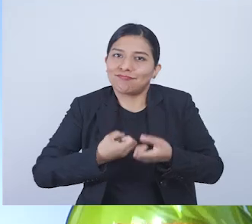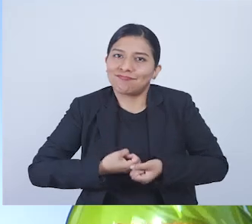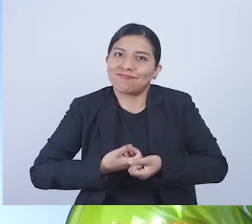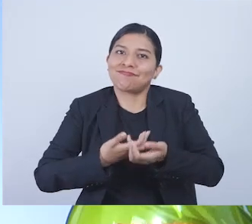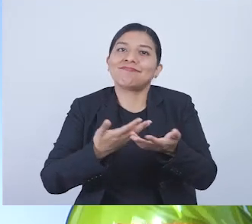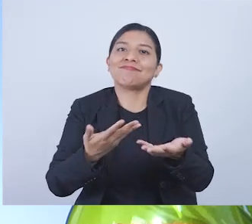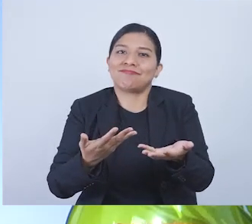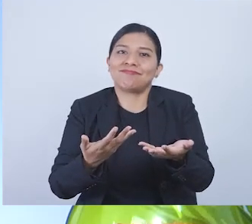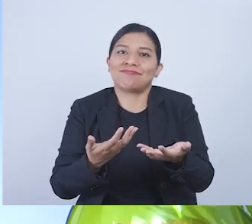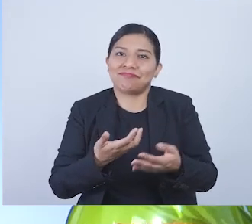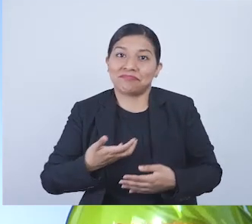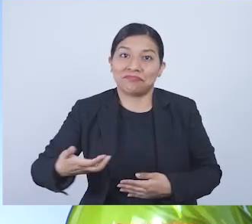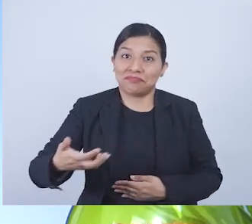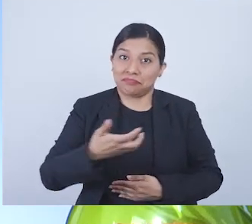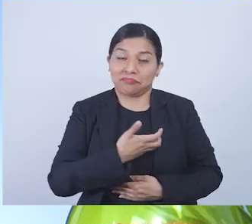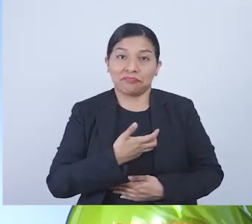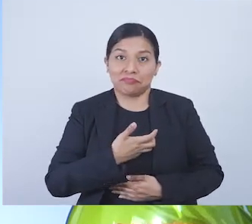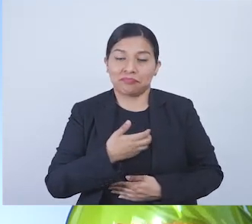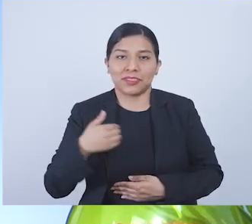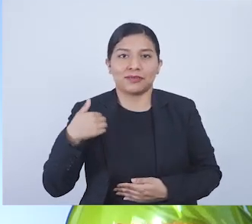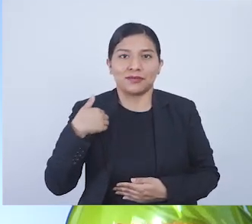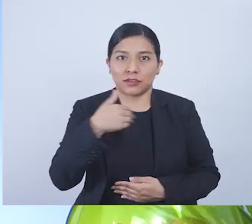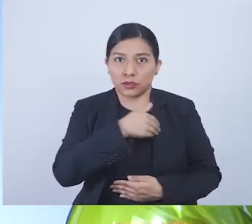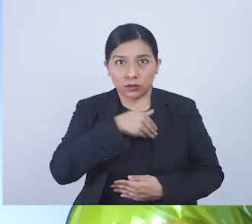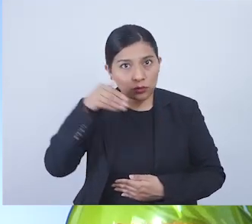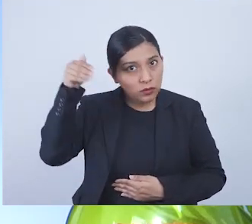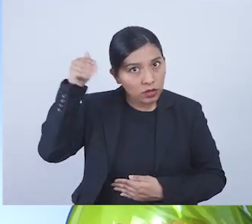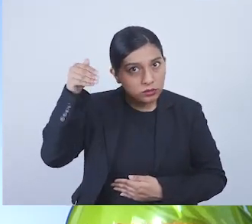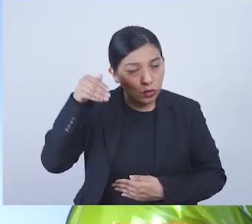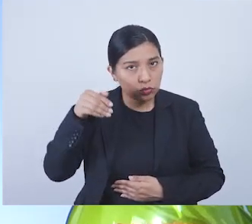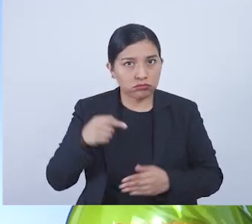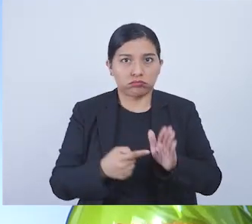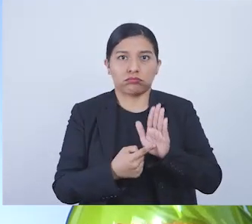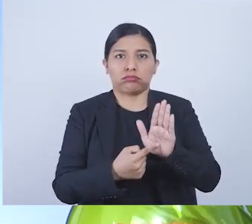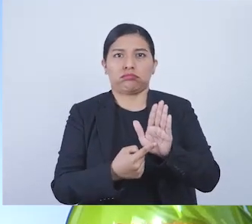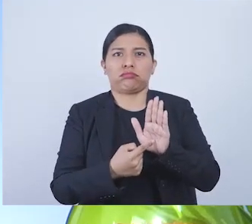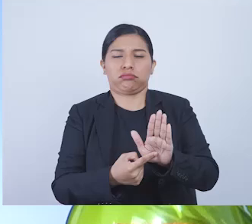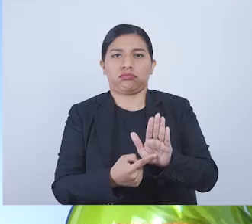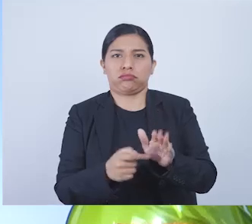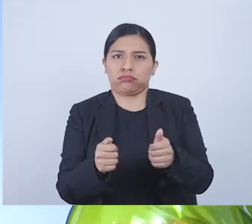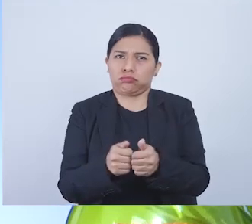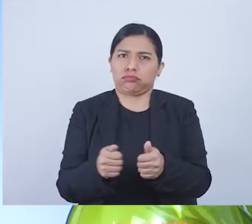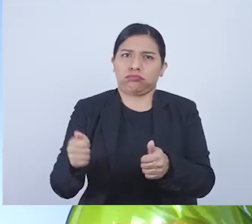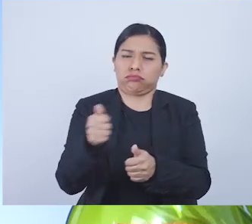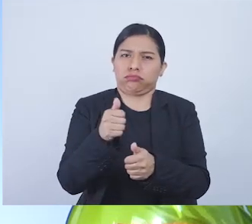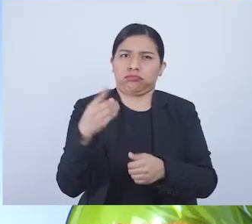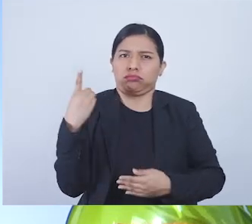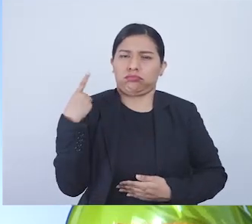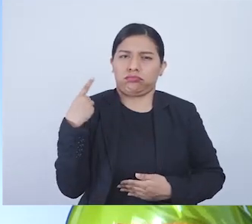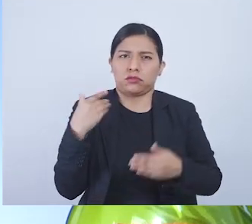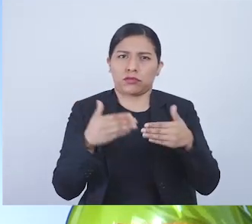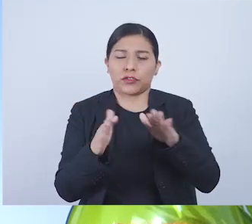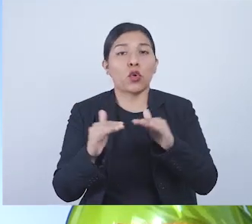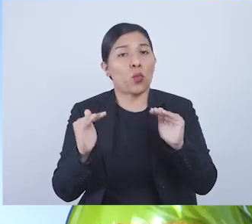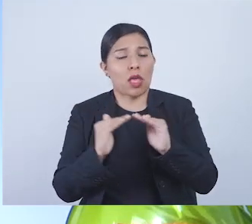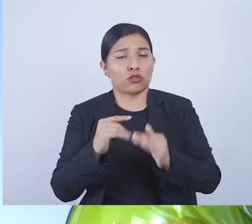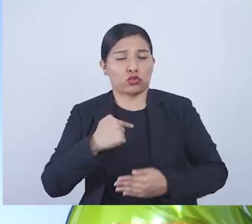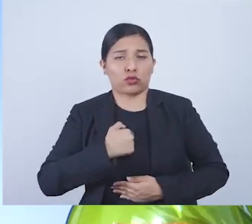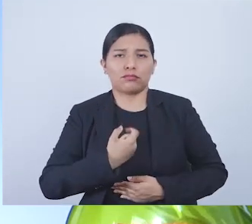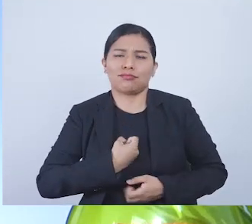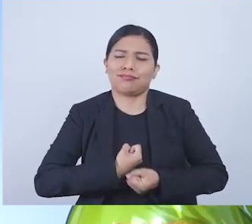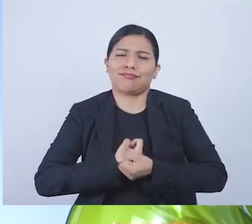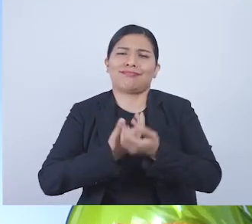de los titulares del Ministerio de Educación, de los directores nacionales y de staff y de mi persona, un saludo